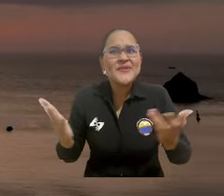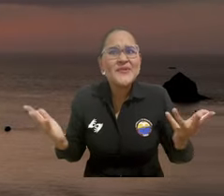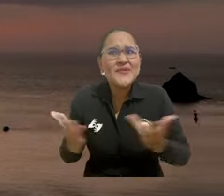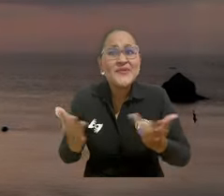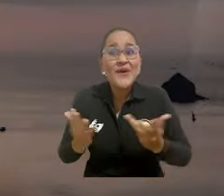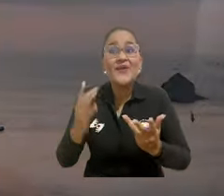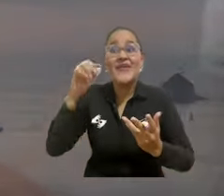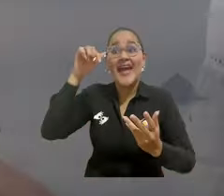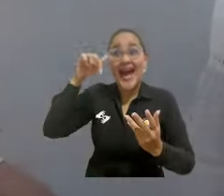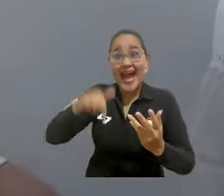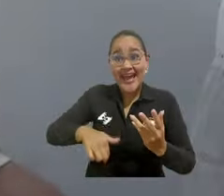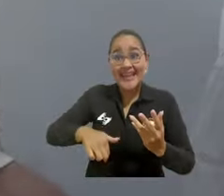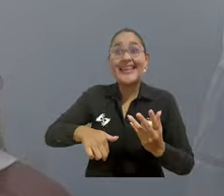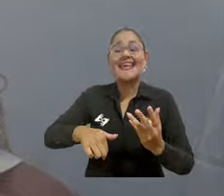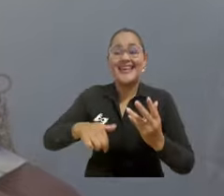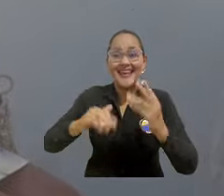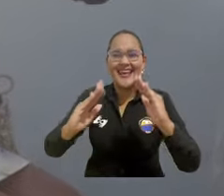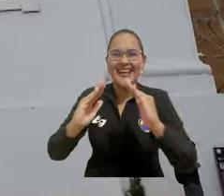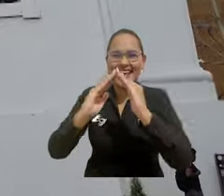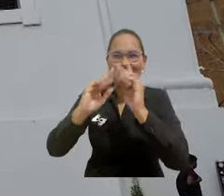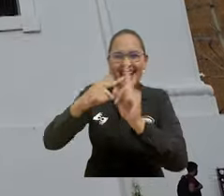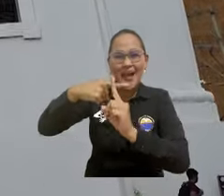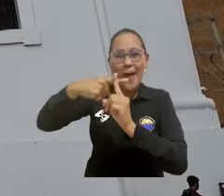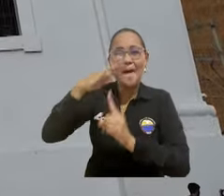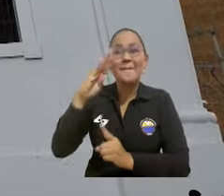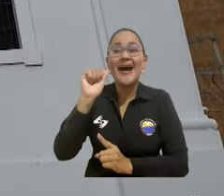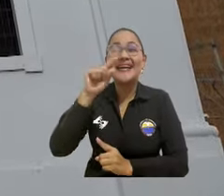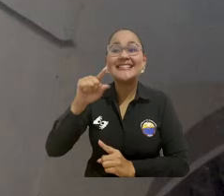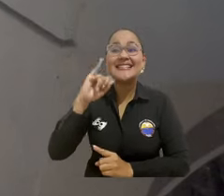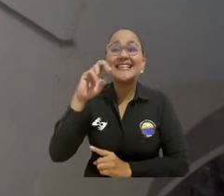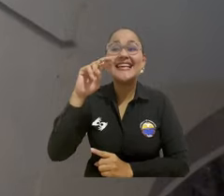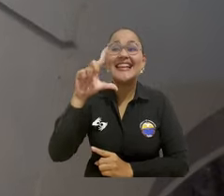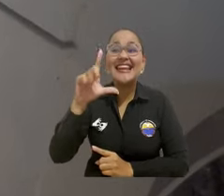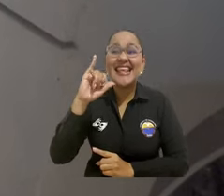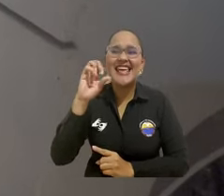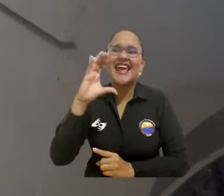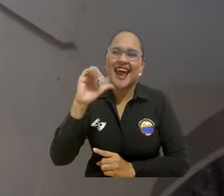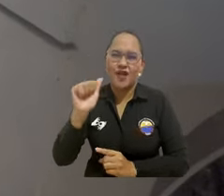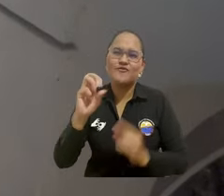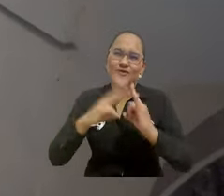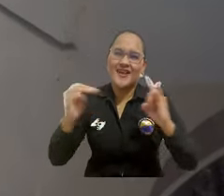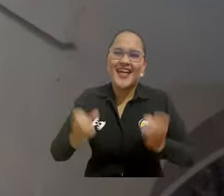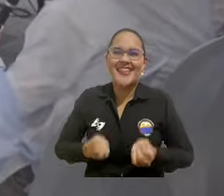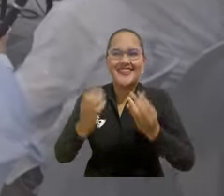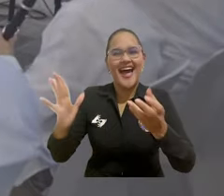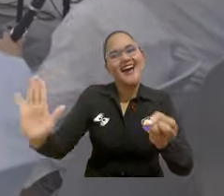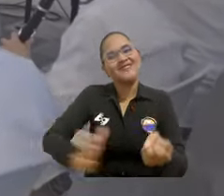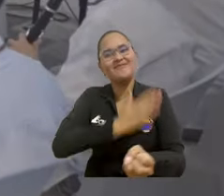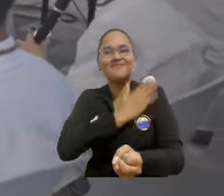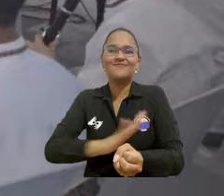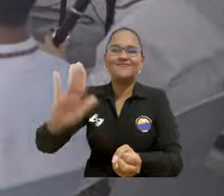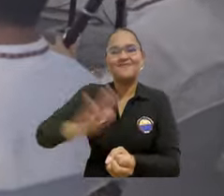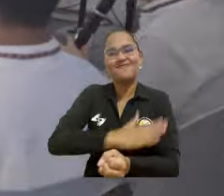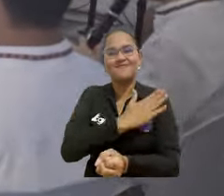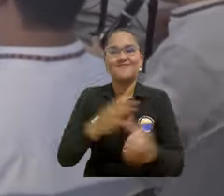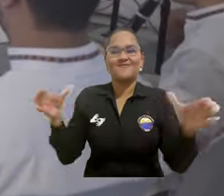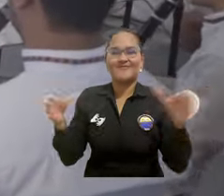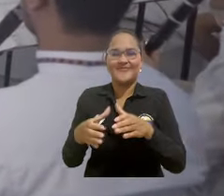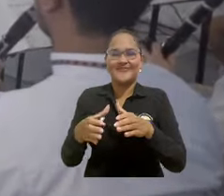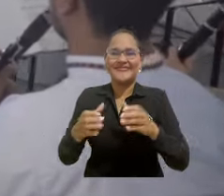Marta que la Universidad del Magdalena brindó en la Catedral Basílica con la majestuosa interpretación de su orquesta